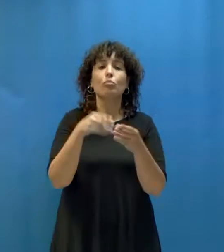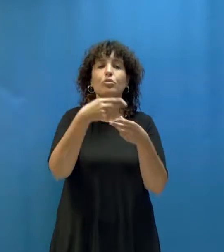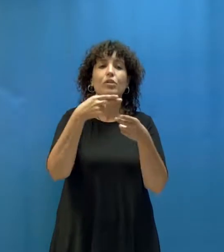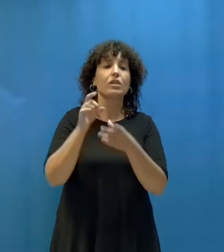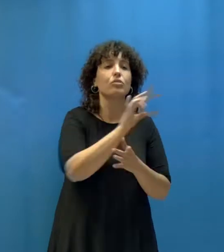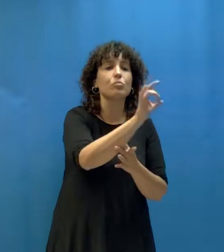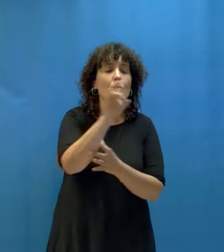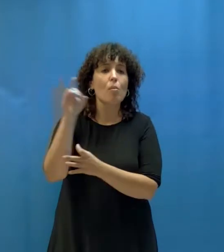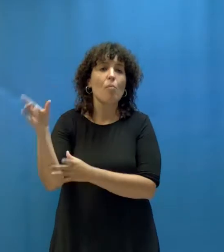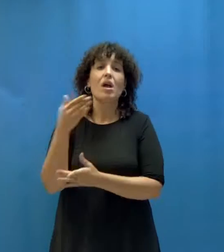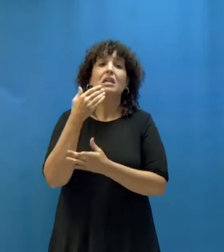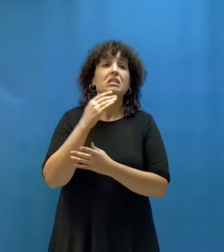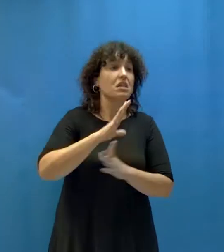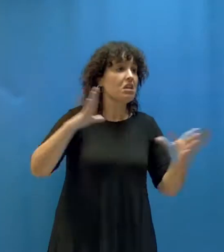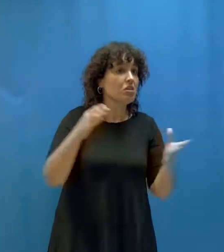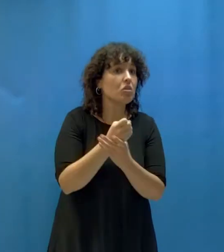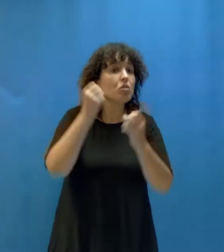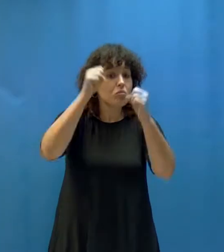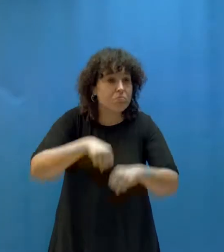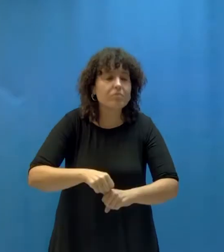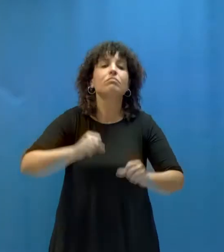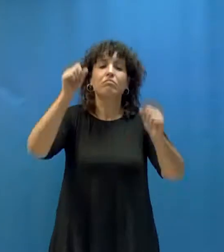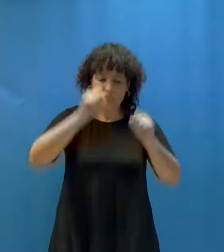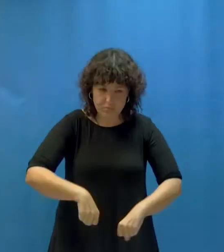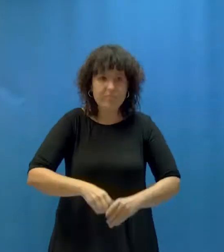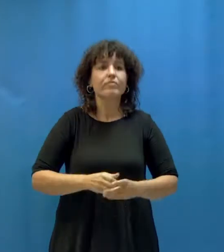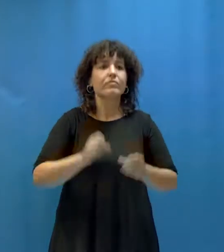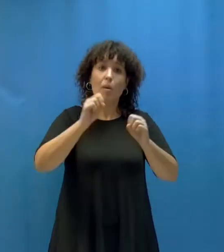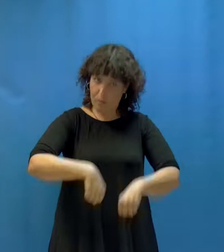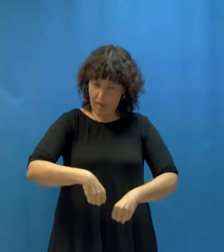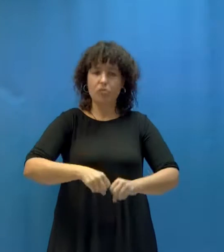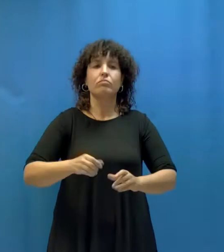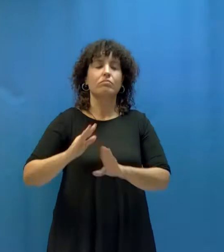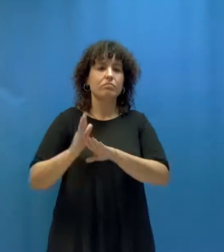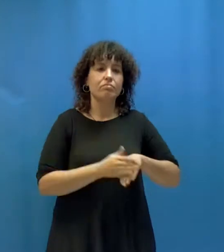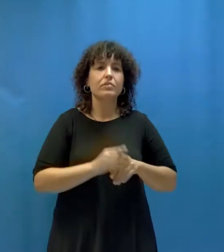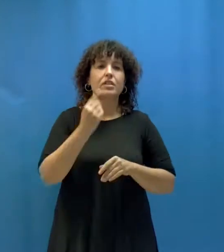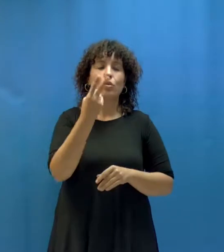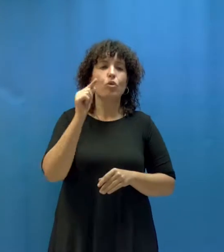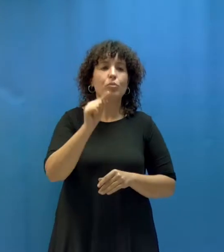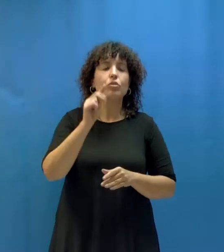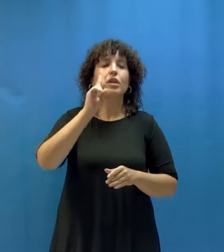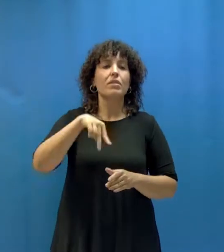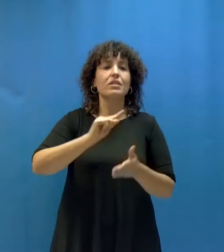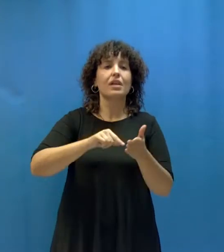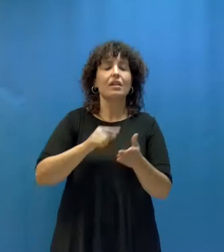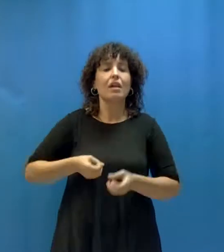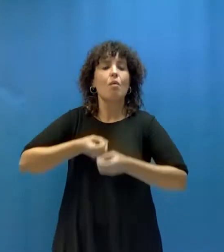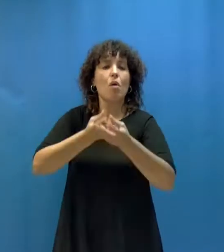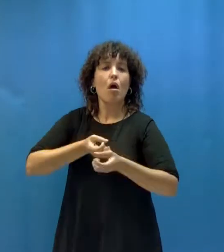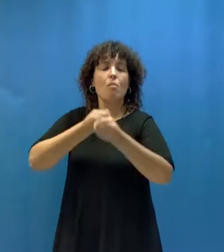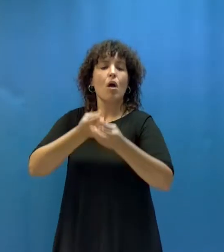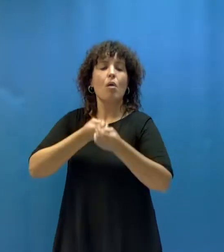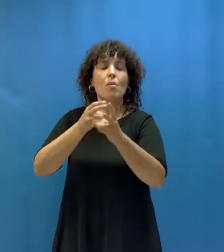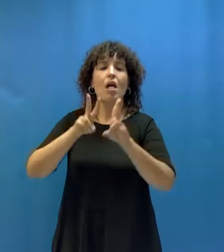alguna objeción, puede darse por aprobada. ¿Se aprueba? Bien. Segundo punto también de la secretaría es dar cuenta de resoluciones de la alcaldía y otros